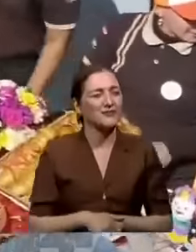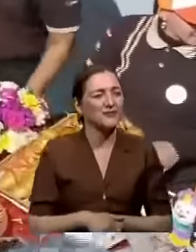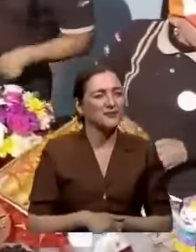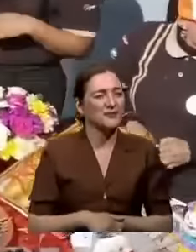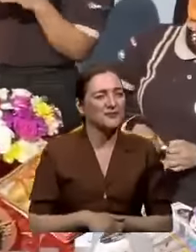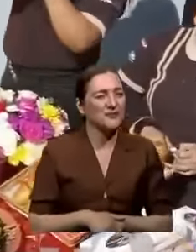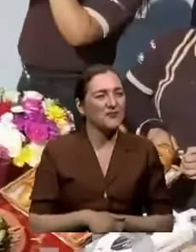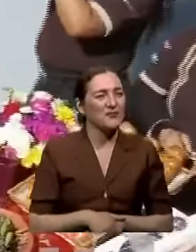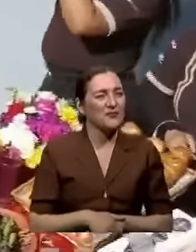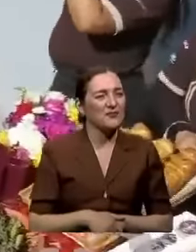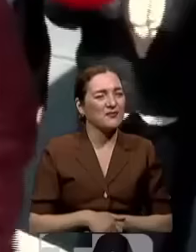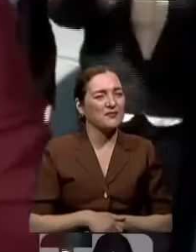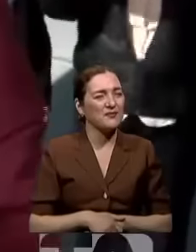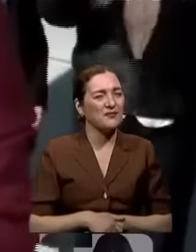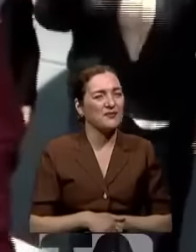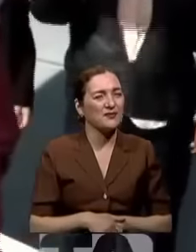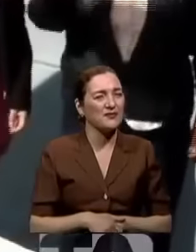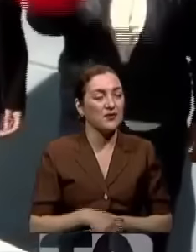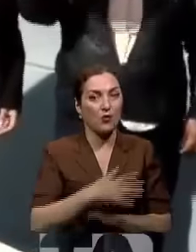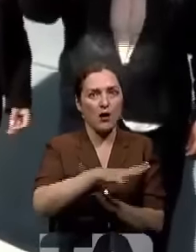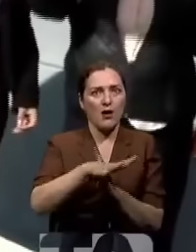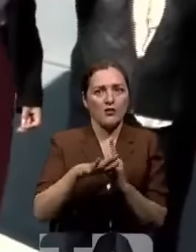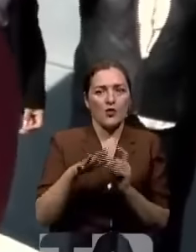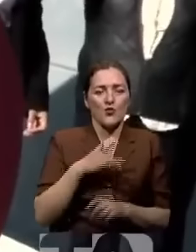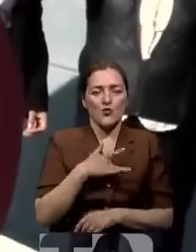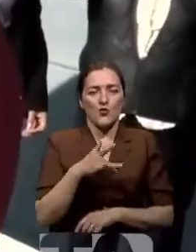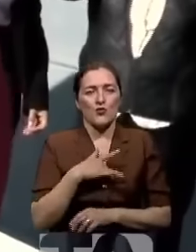Bueno, bienvenidos,